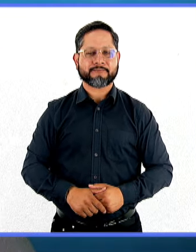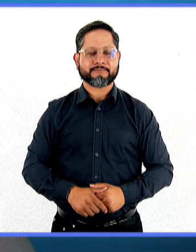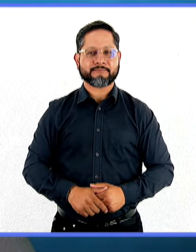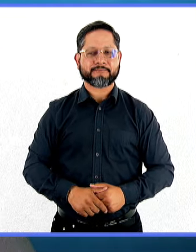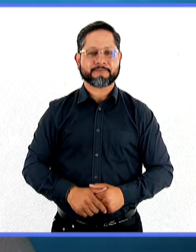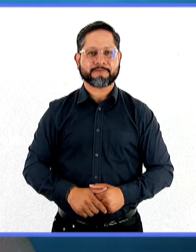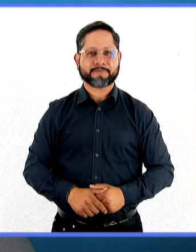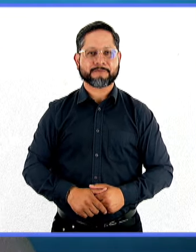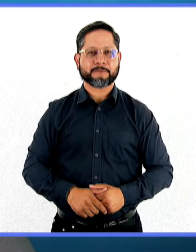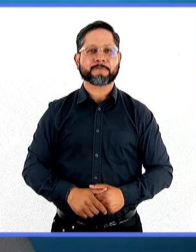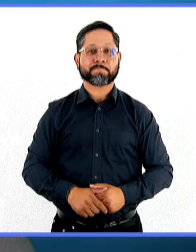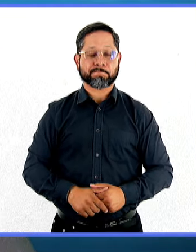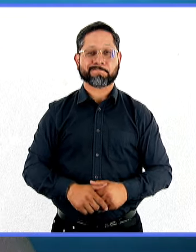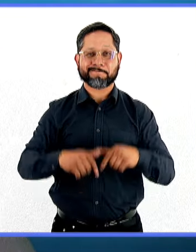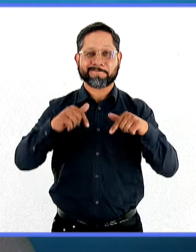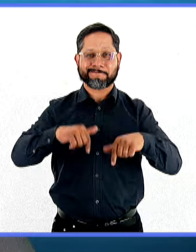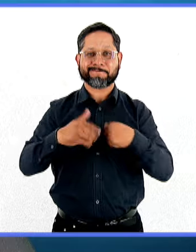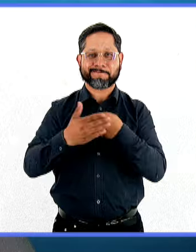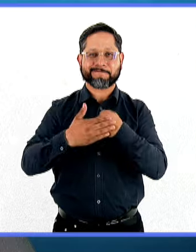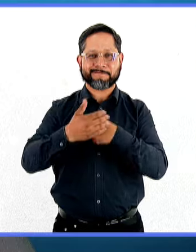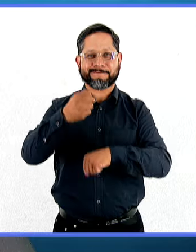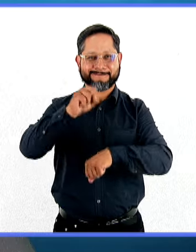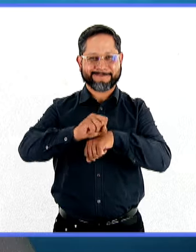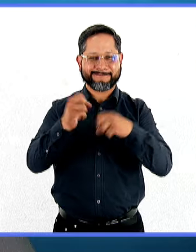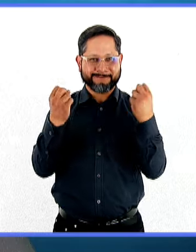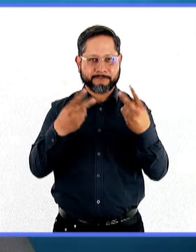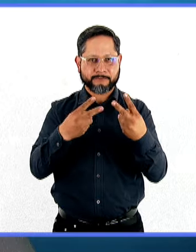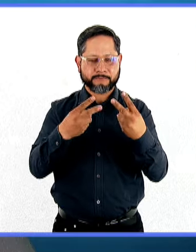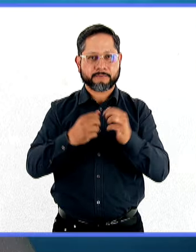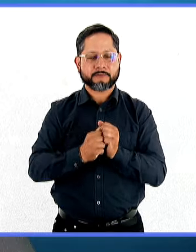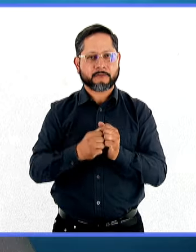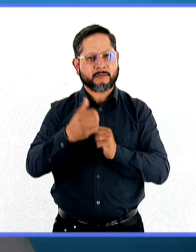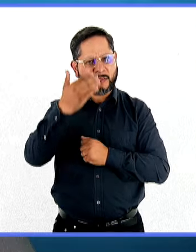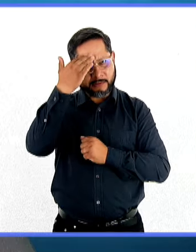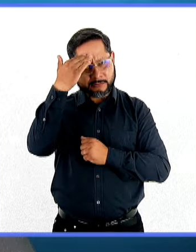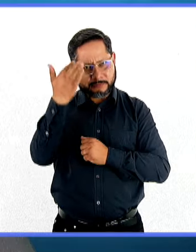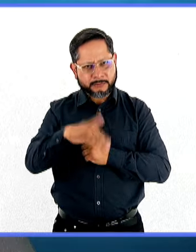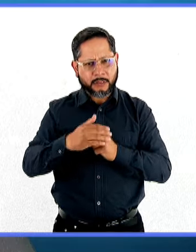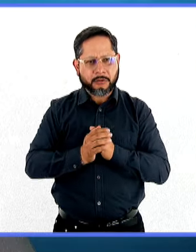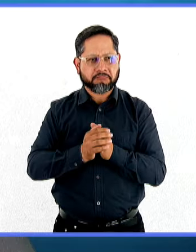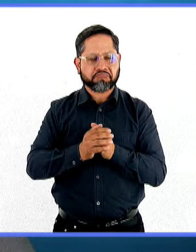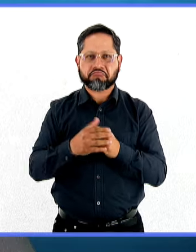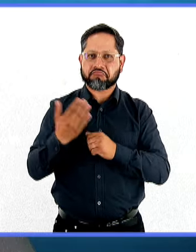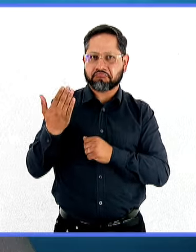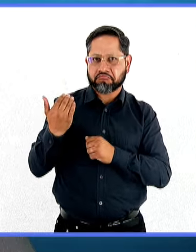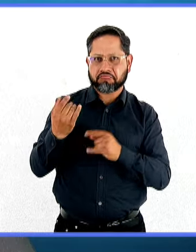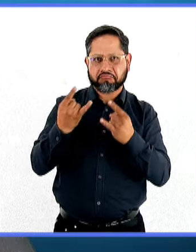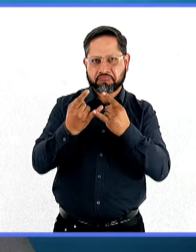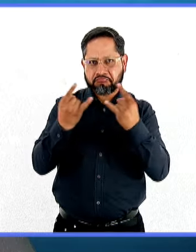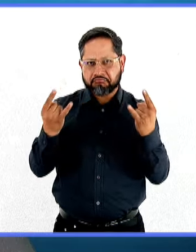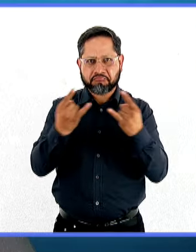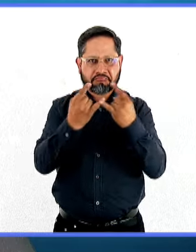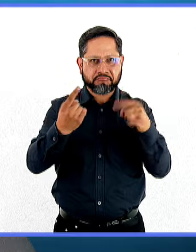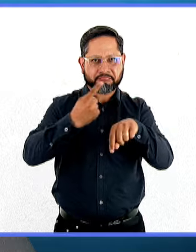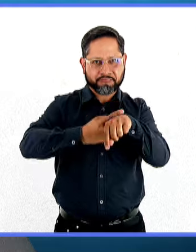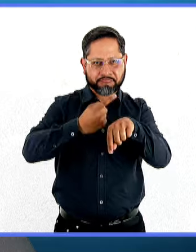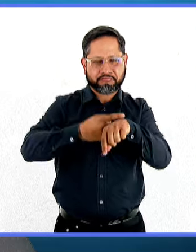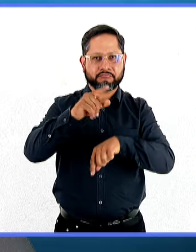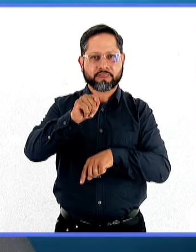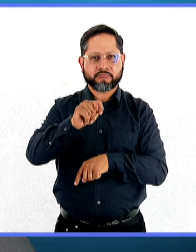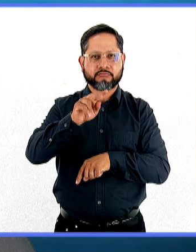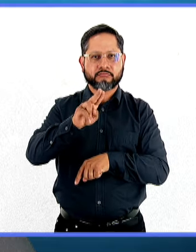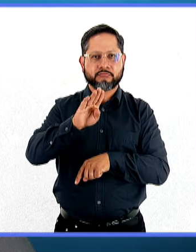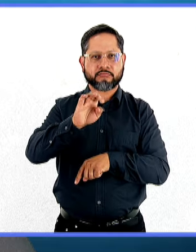mucho Aquí nos encontramos la próxima semana sobre casos históricos y estadísticas recientes de la tuberculosis además de